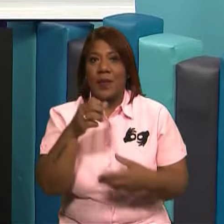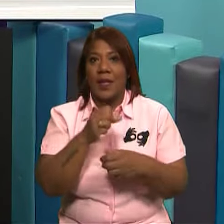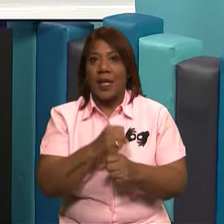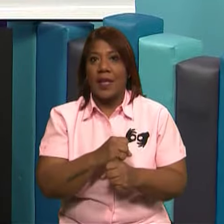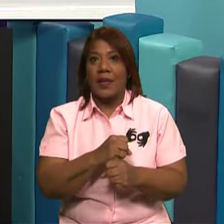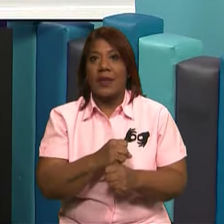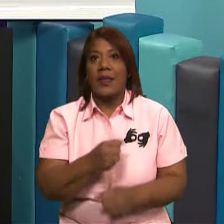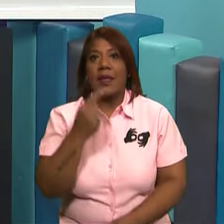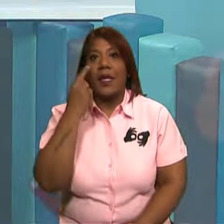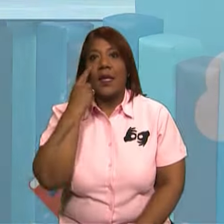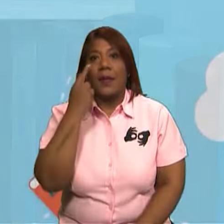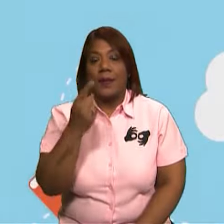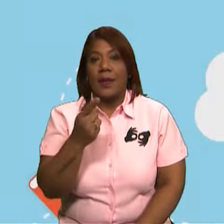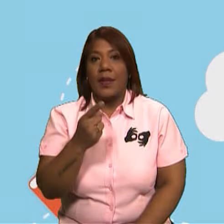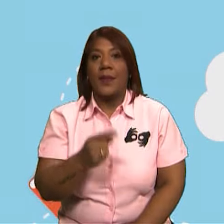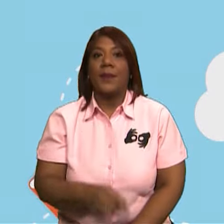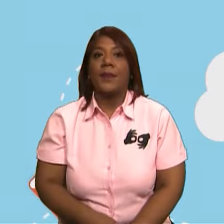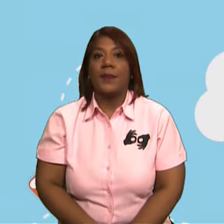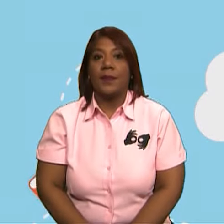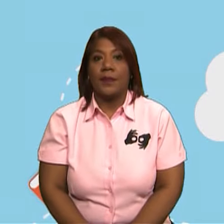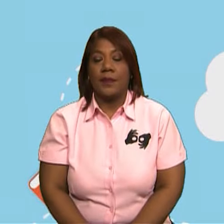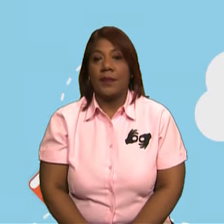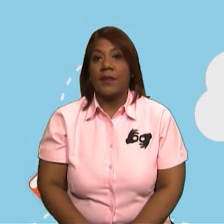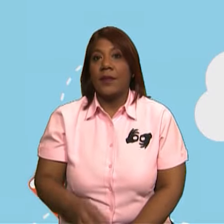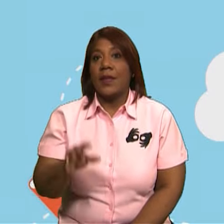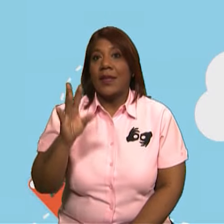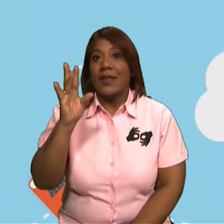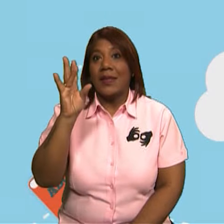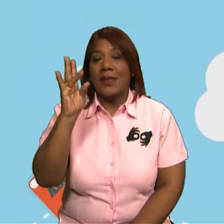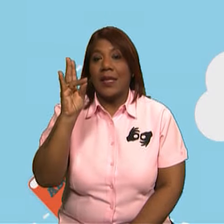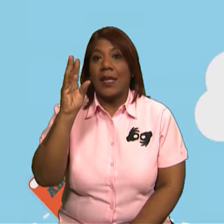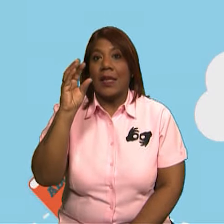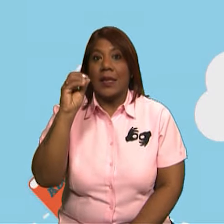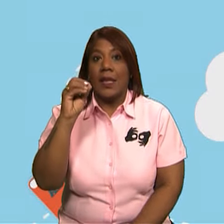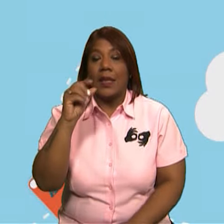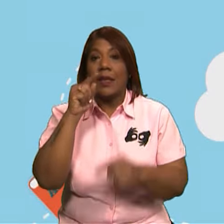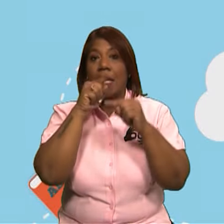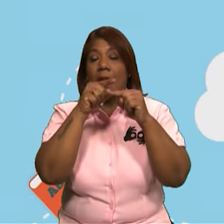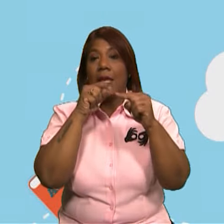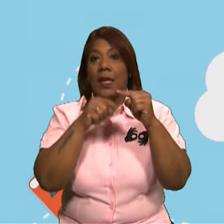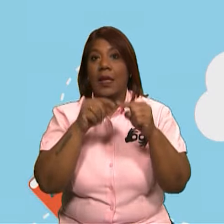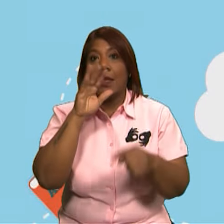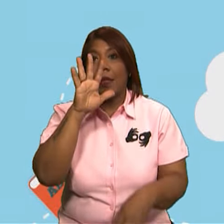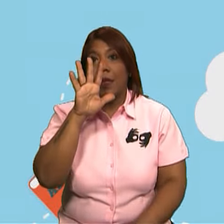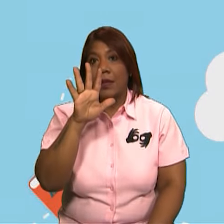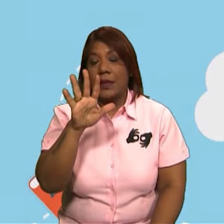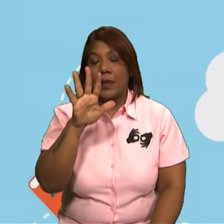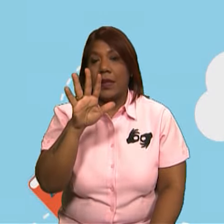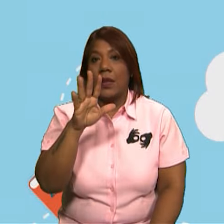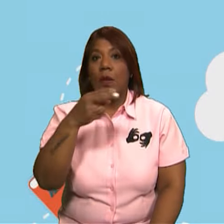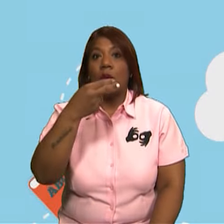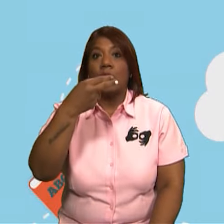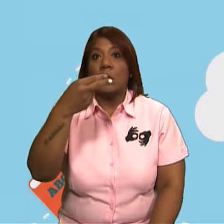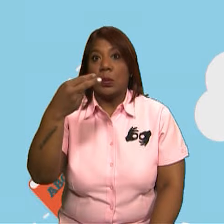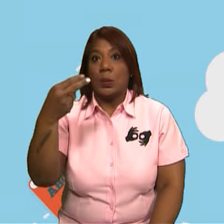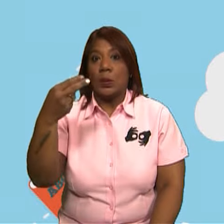parte de soluciona que 70 entre 5 podemos descomponer